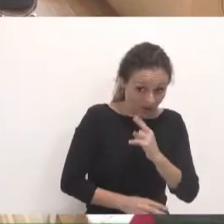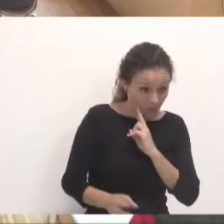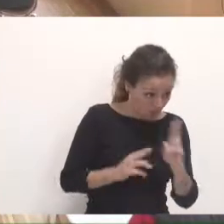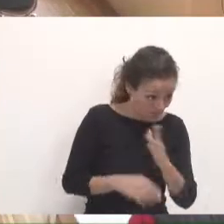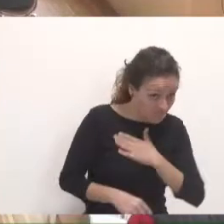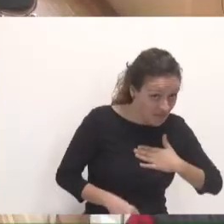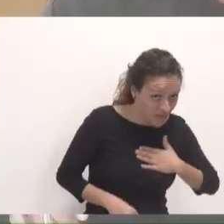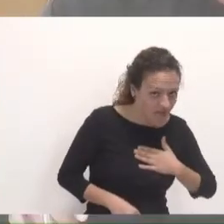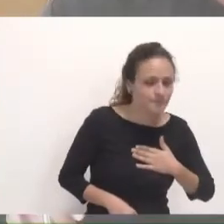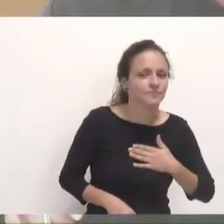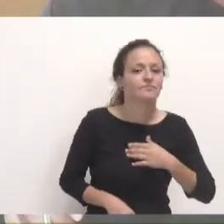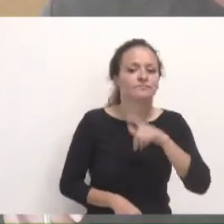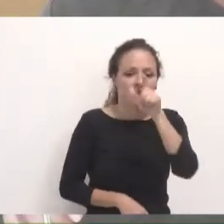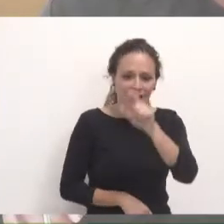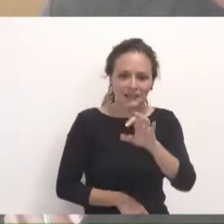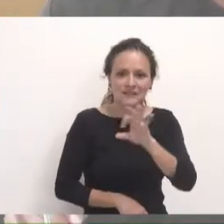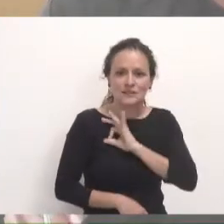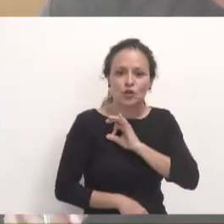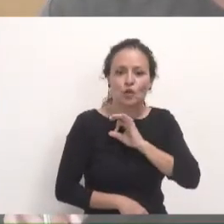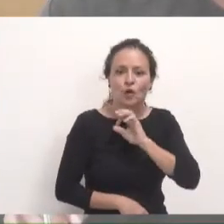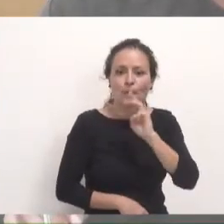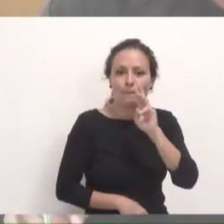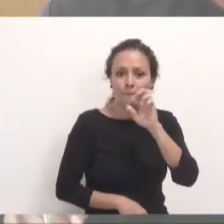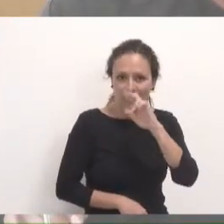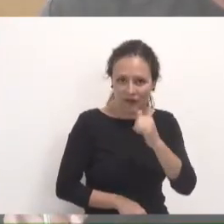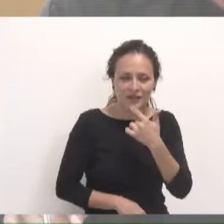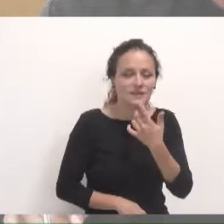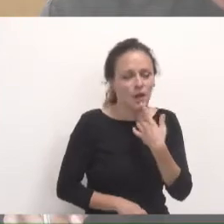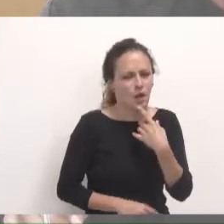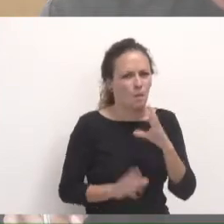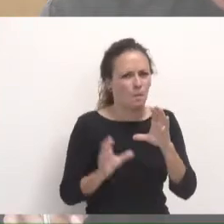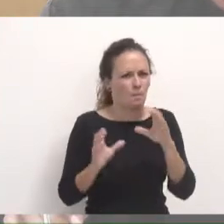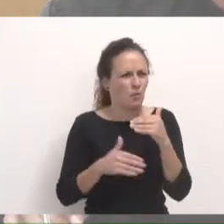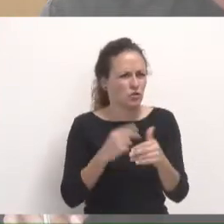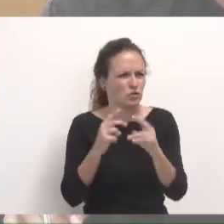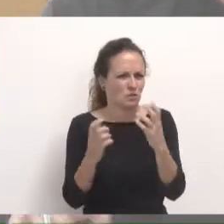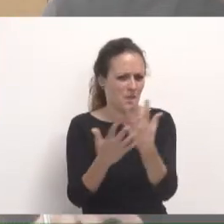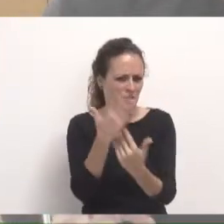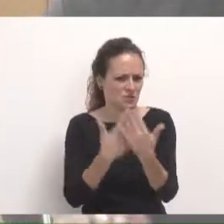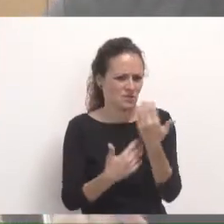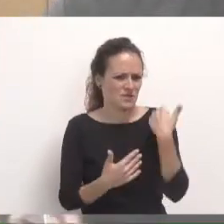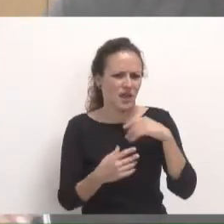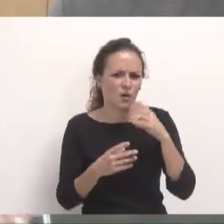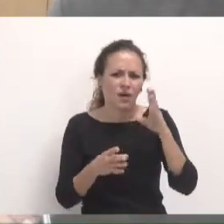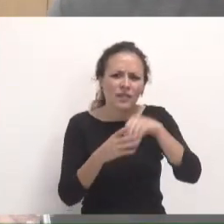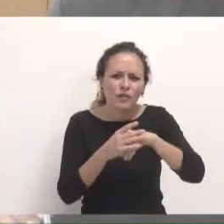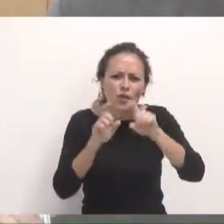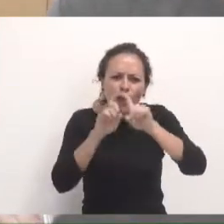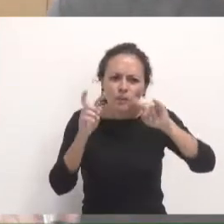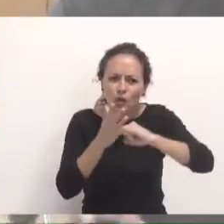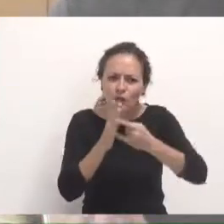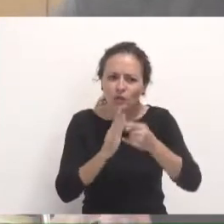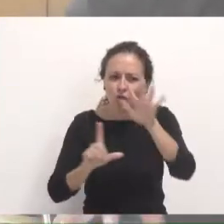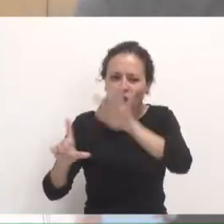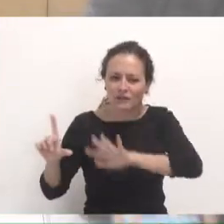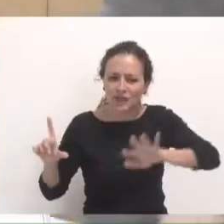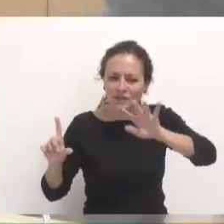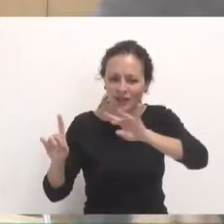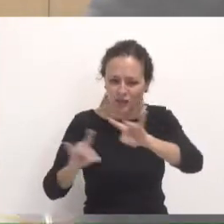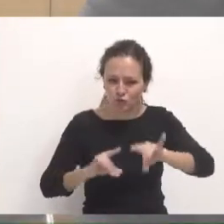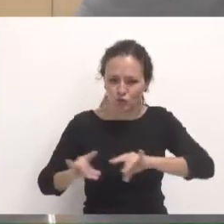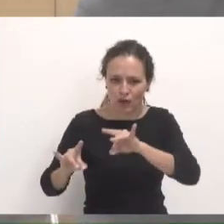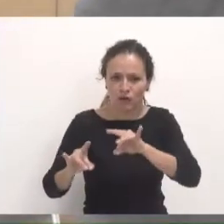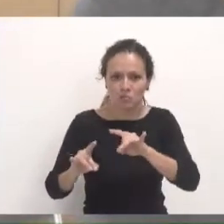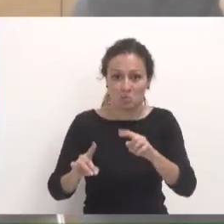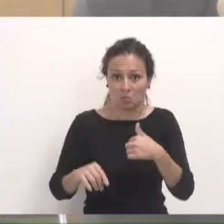el proceso de urbanización de mixto está avalado por la ley del suelo estatal. Me sorprende que usted esté avalando ese modelo, que a